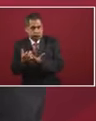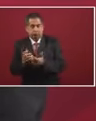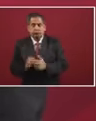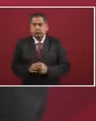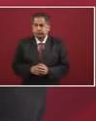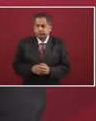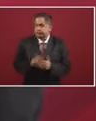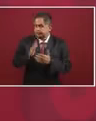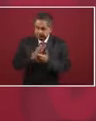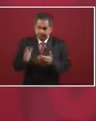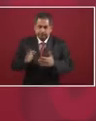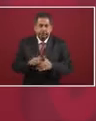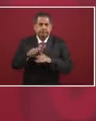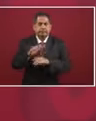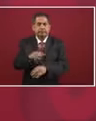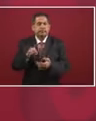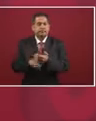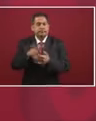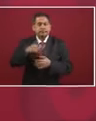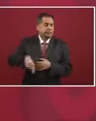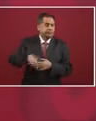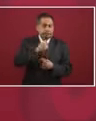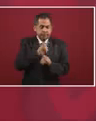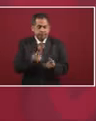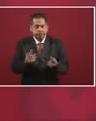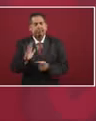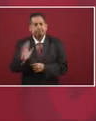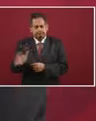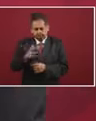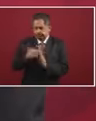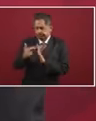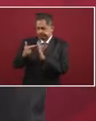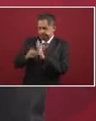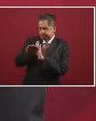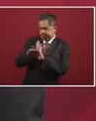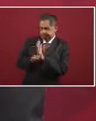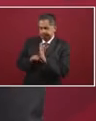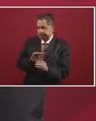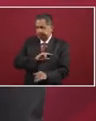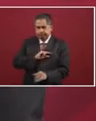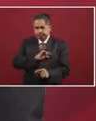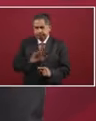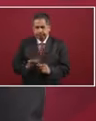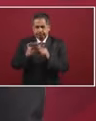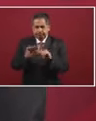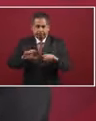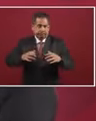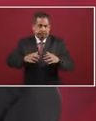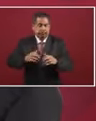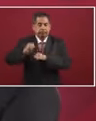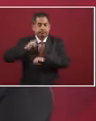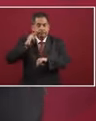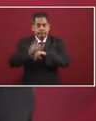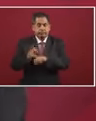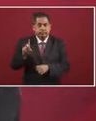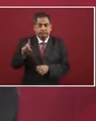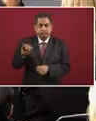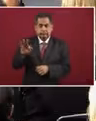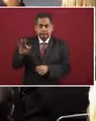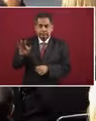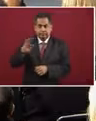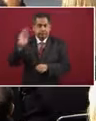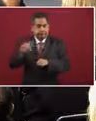Por otro lado, respecto a los menores, sí, se hizo un protocolo especial. Está participando el DIF a nivel federal y